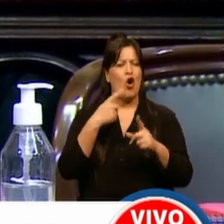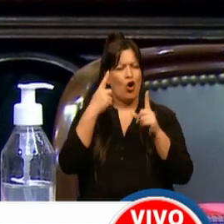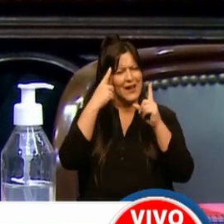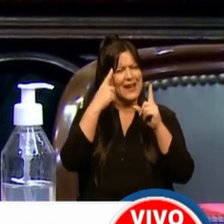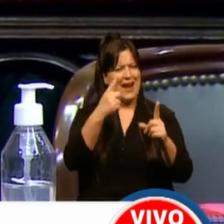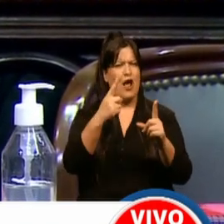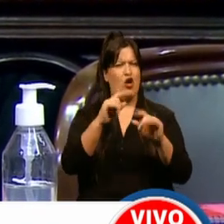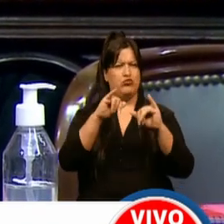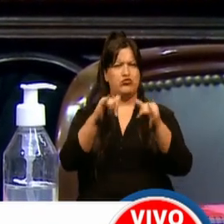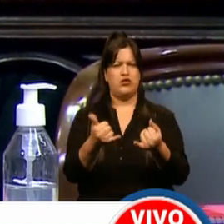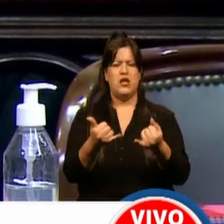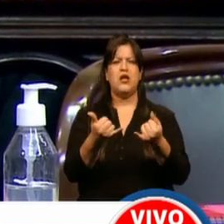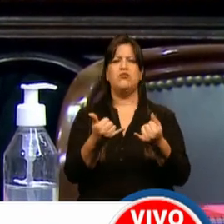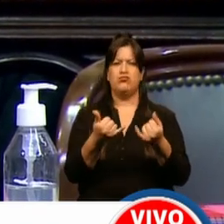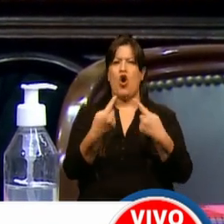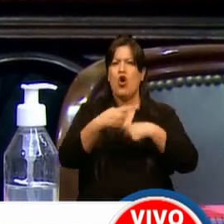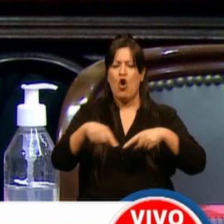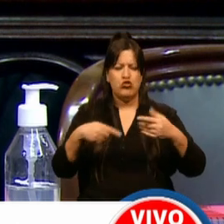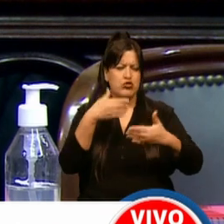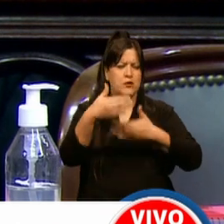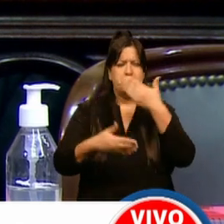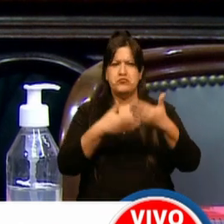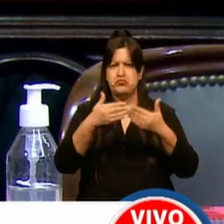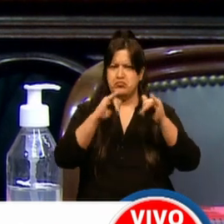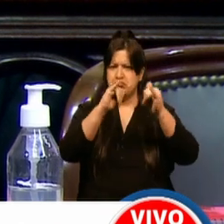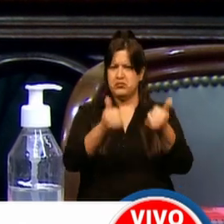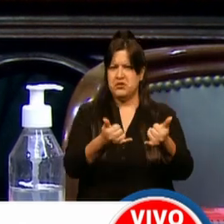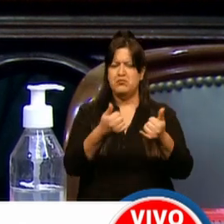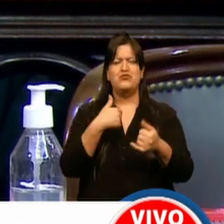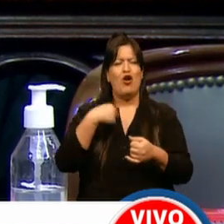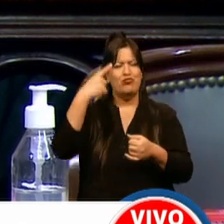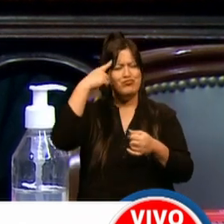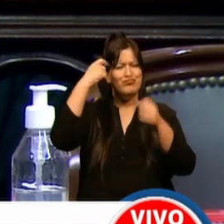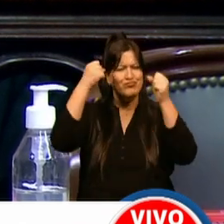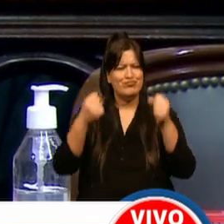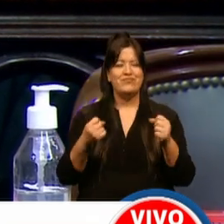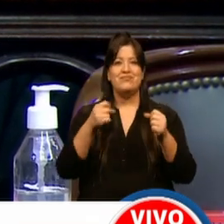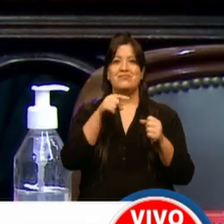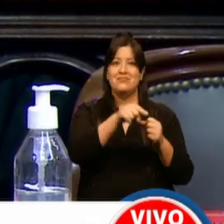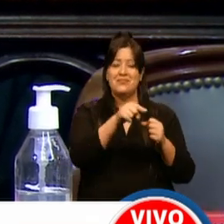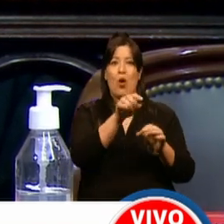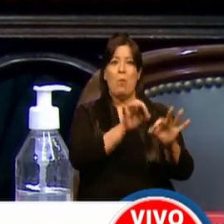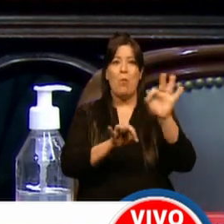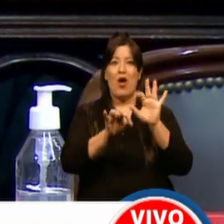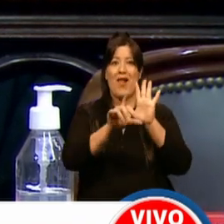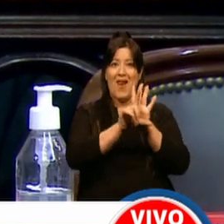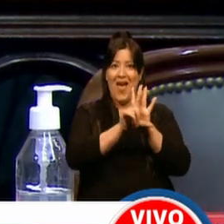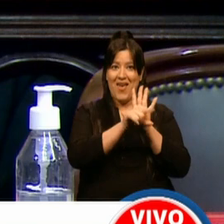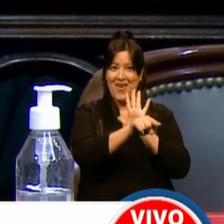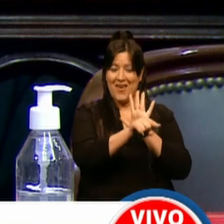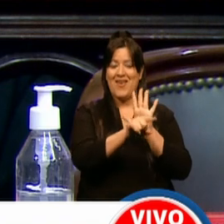en la acción afirmativa estoy convencida que esta herramienta cívica